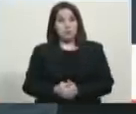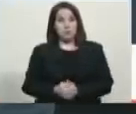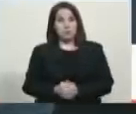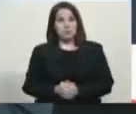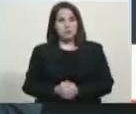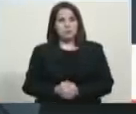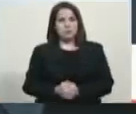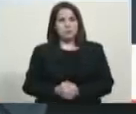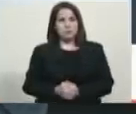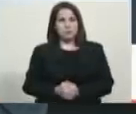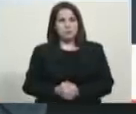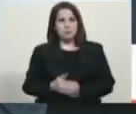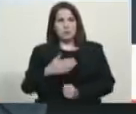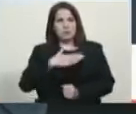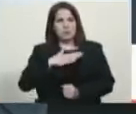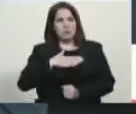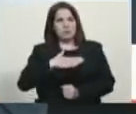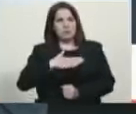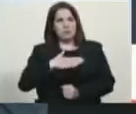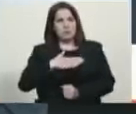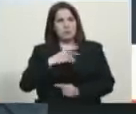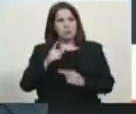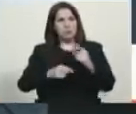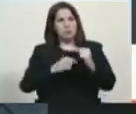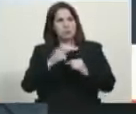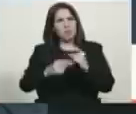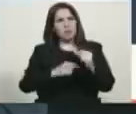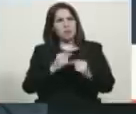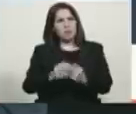Lo retuiteé en mi cuenta de Twitter.